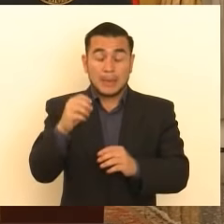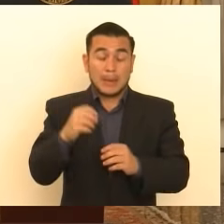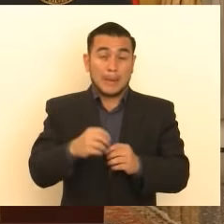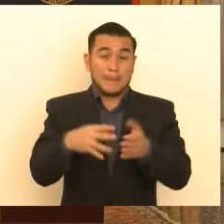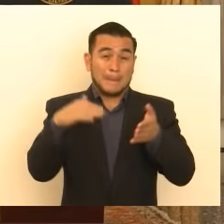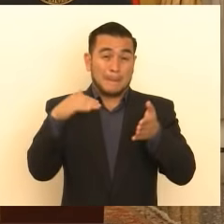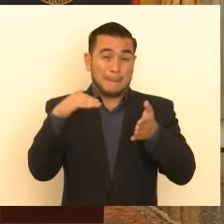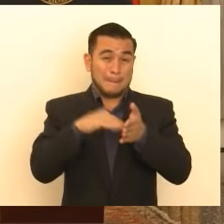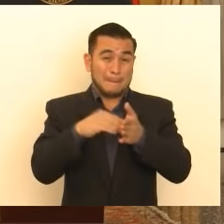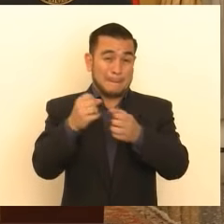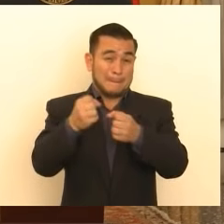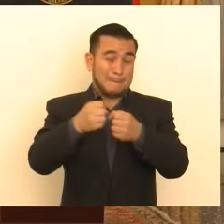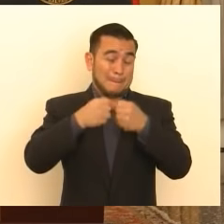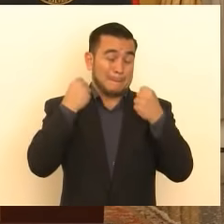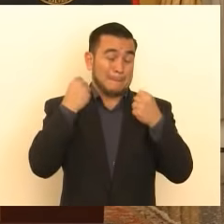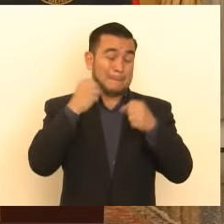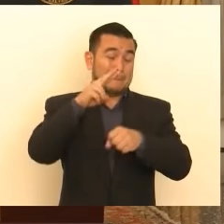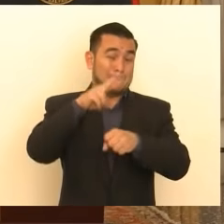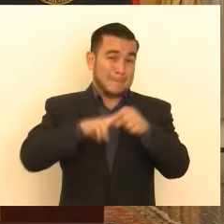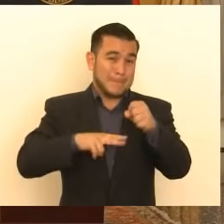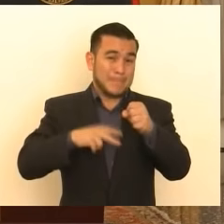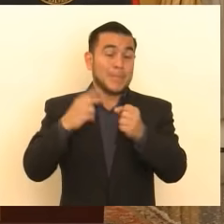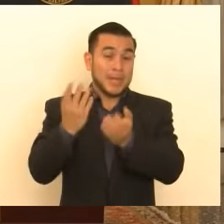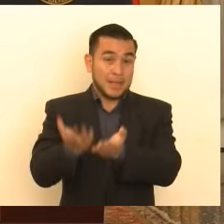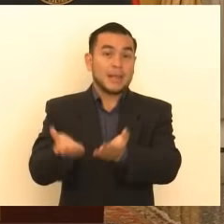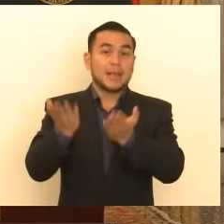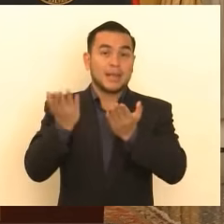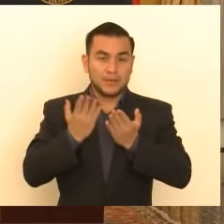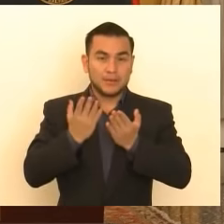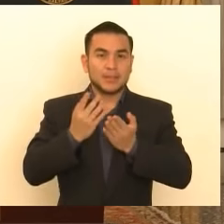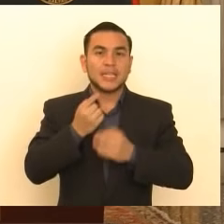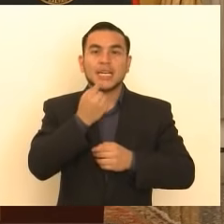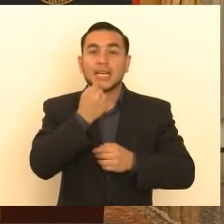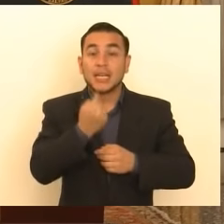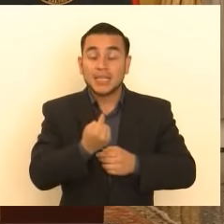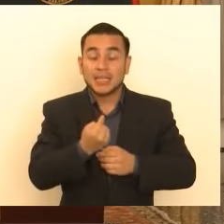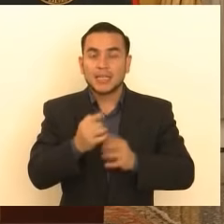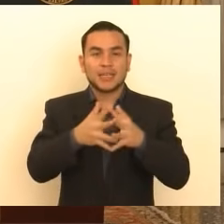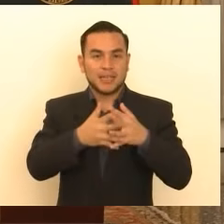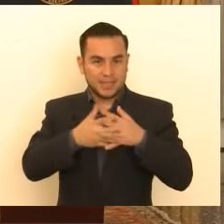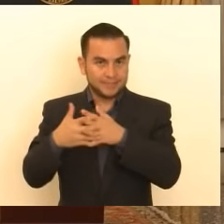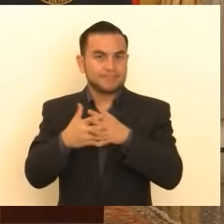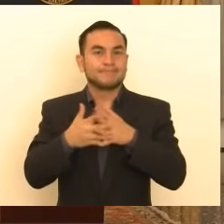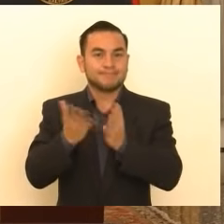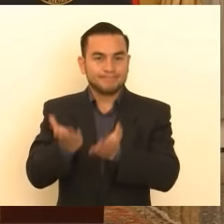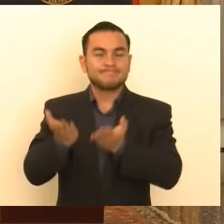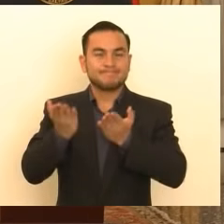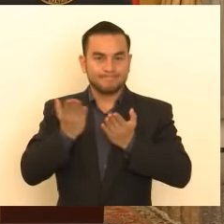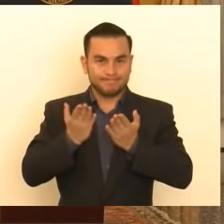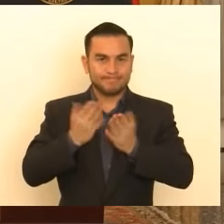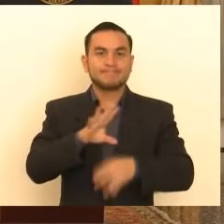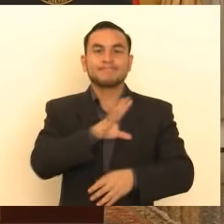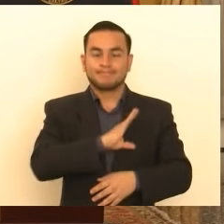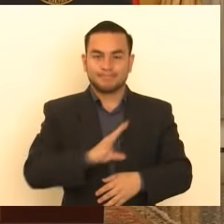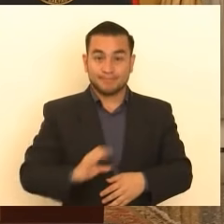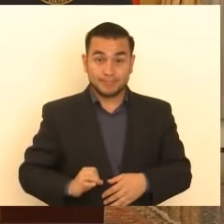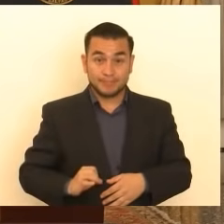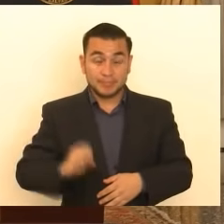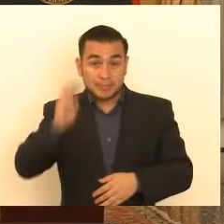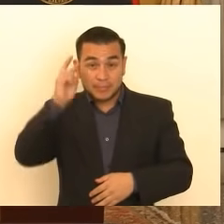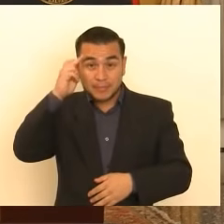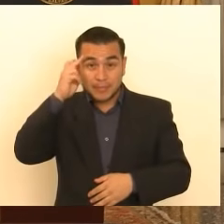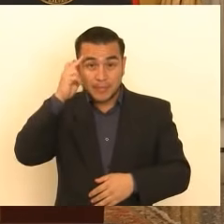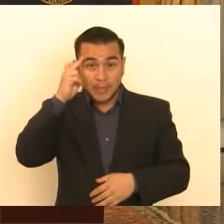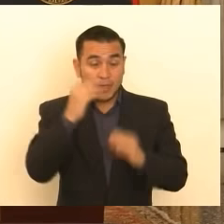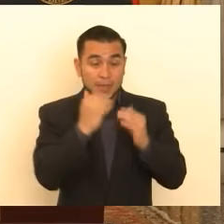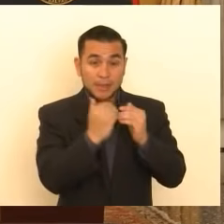dólares en cooperación entre Estados Unidos y El Salvador. El tamaño de esa cooperación, que apunta a varios